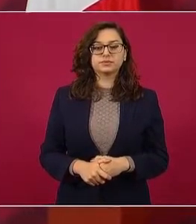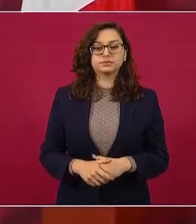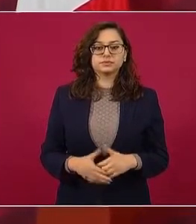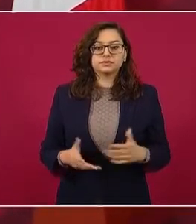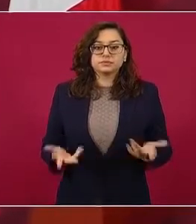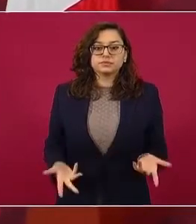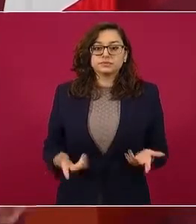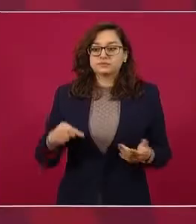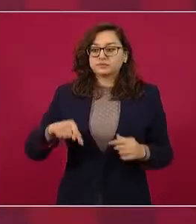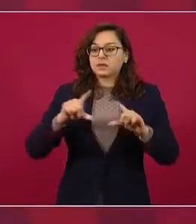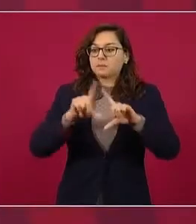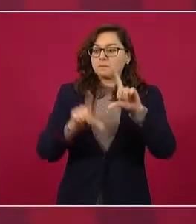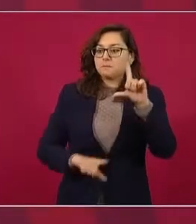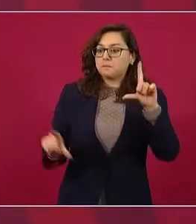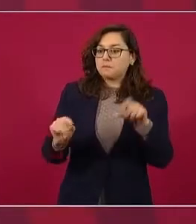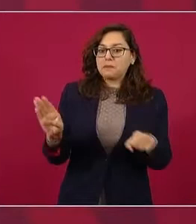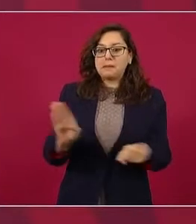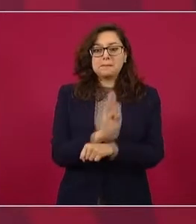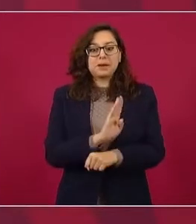llevaba la peor parte.